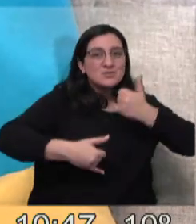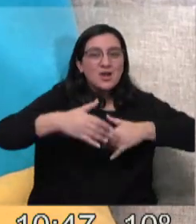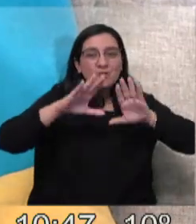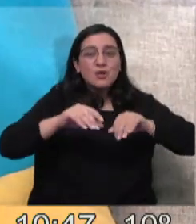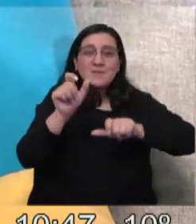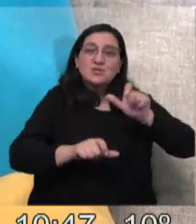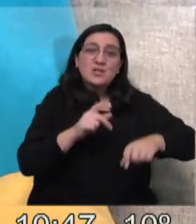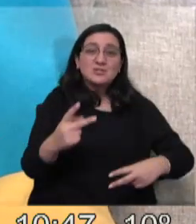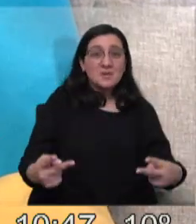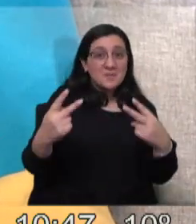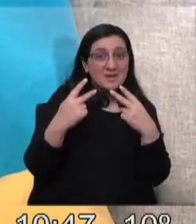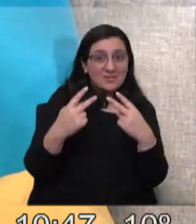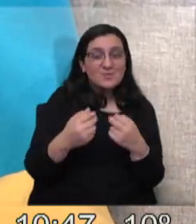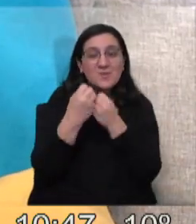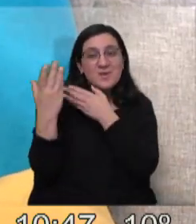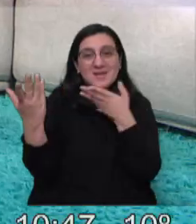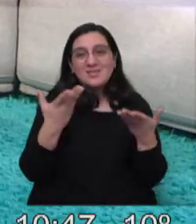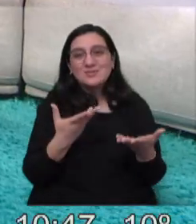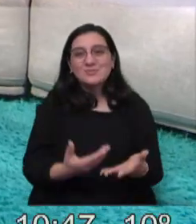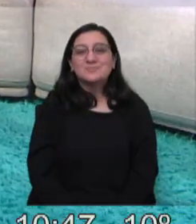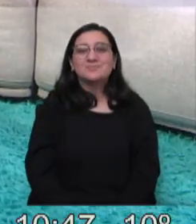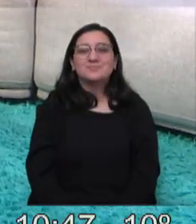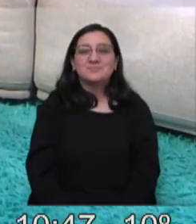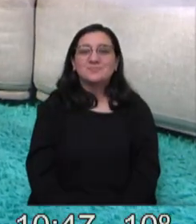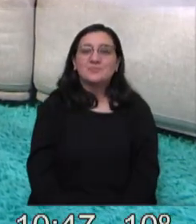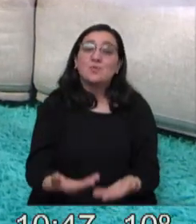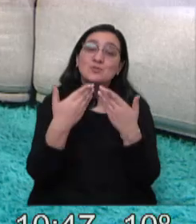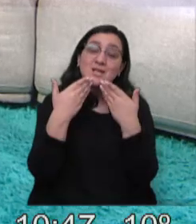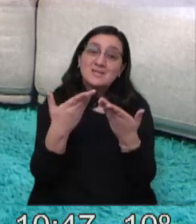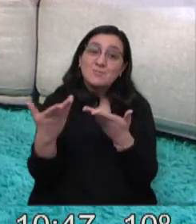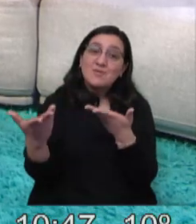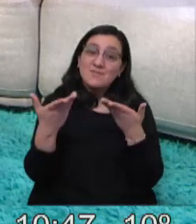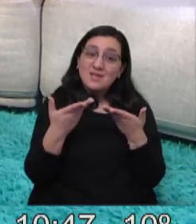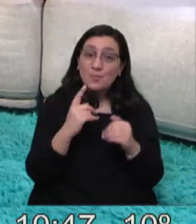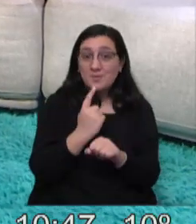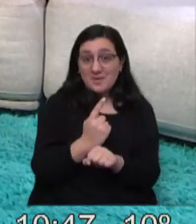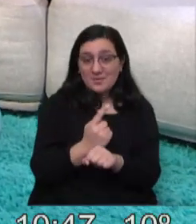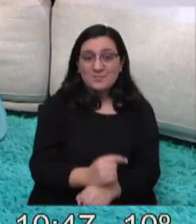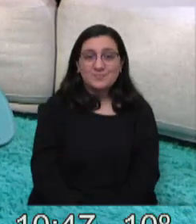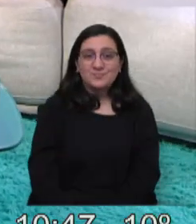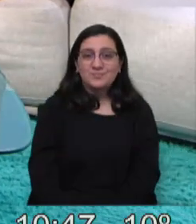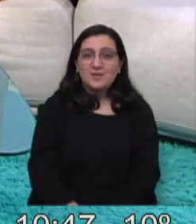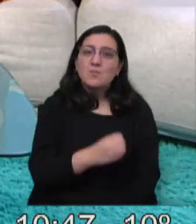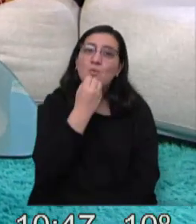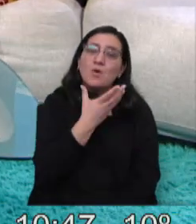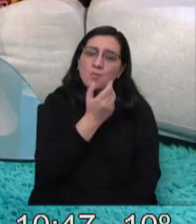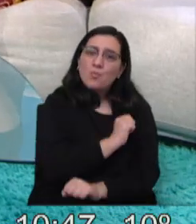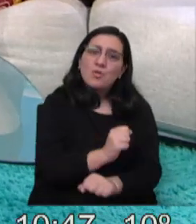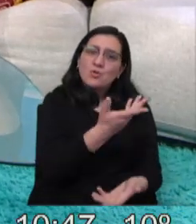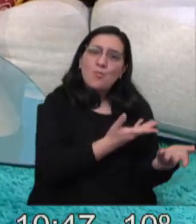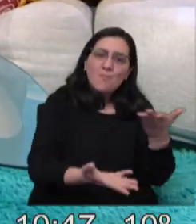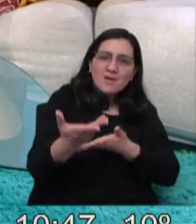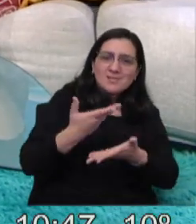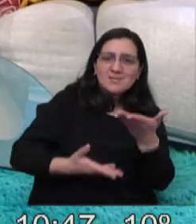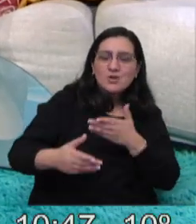gente que nos está mirando. Así que sean muy bienvenidos. Bueno, muchas gracias por invitarnos primero, y buenísimo esto de poder compartir lo